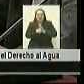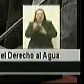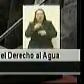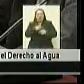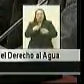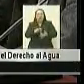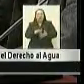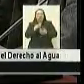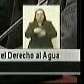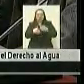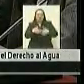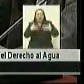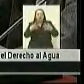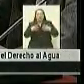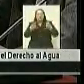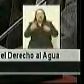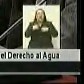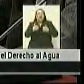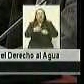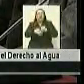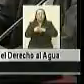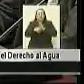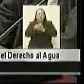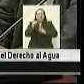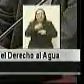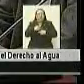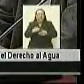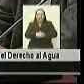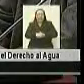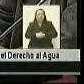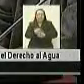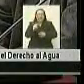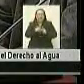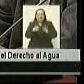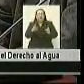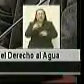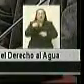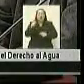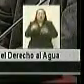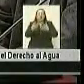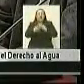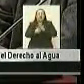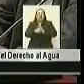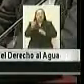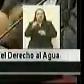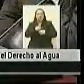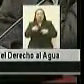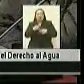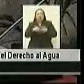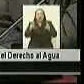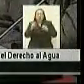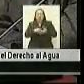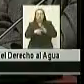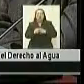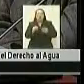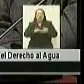humano esencial para el disfrute de la vida y todos los derechos humanos. Asimismo, la Corte Interamericana de Derechos Humanos, en el caso